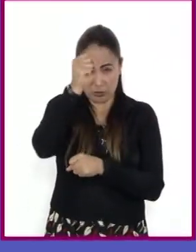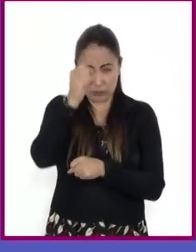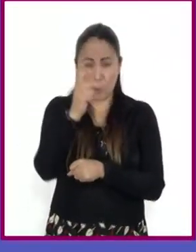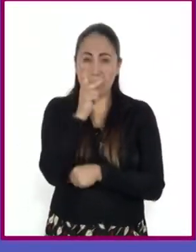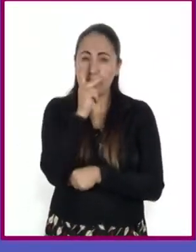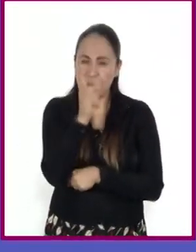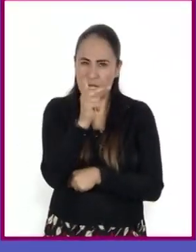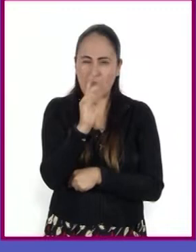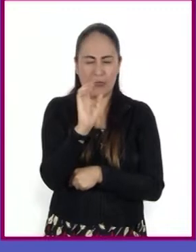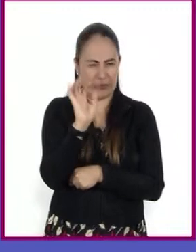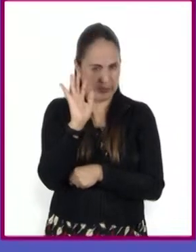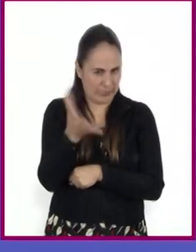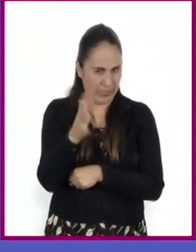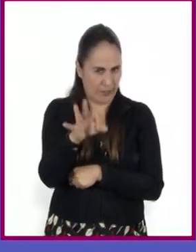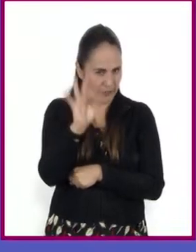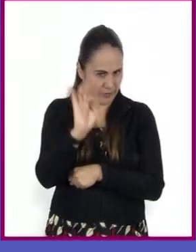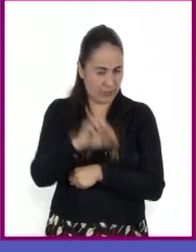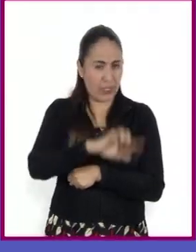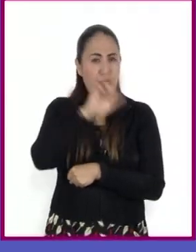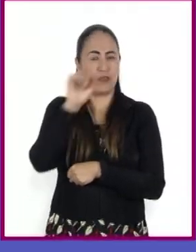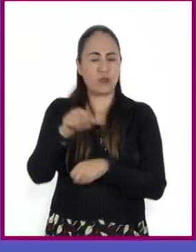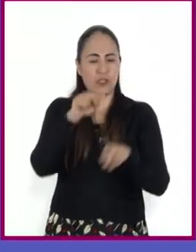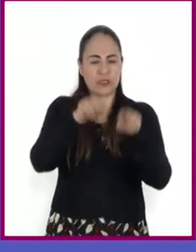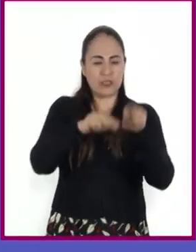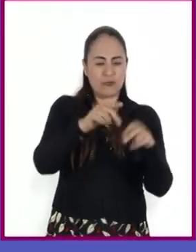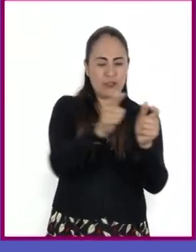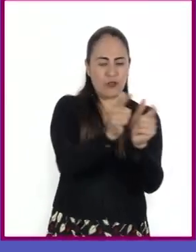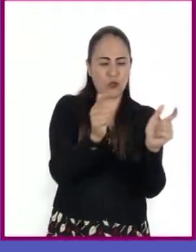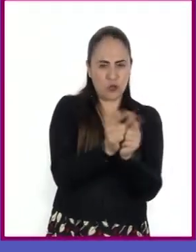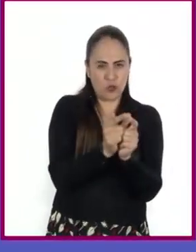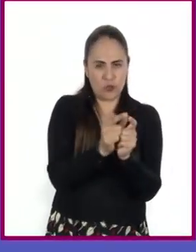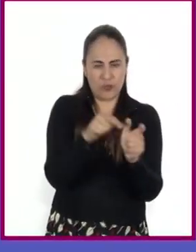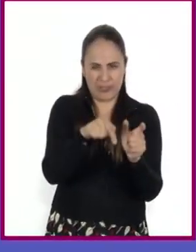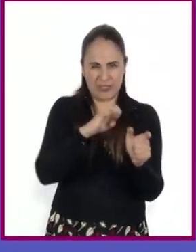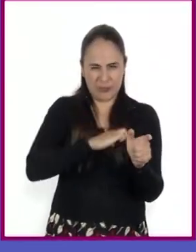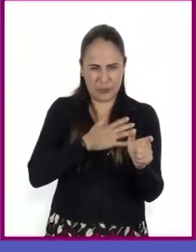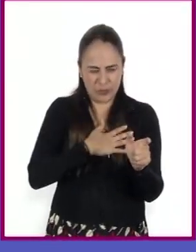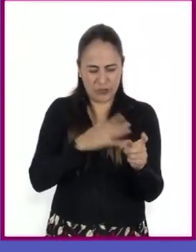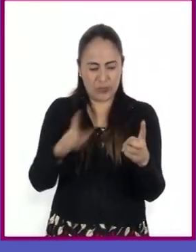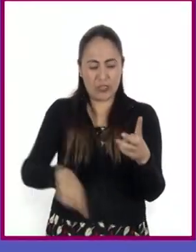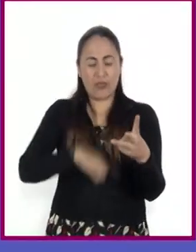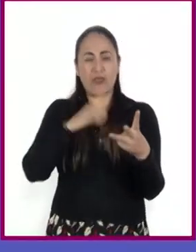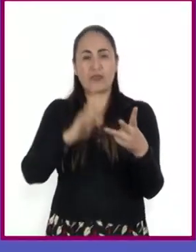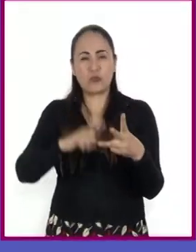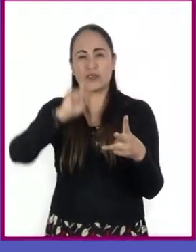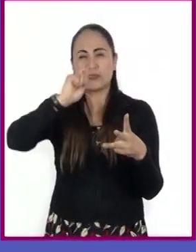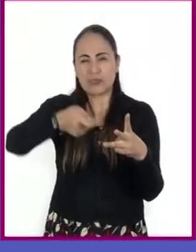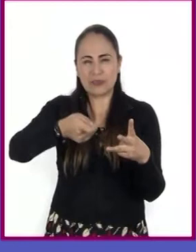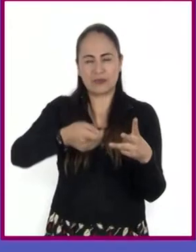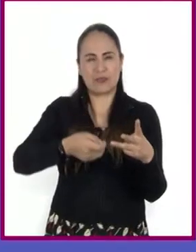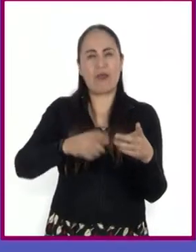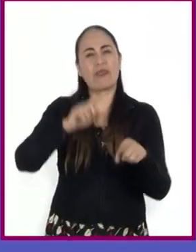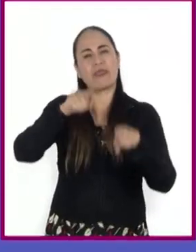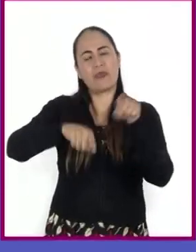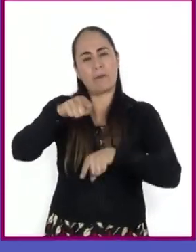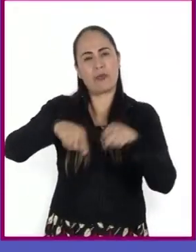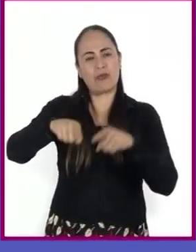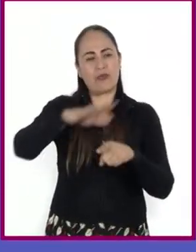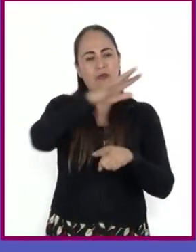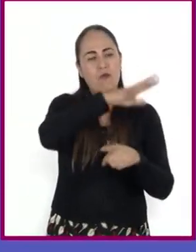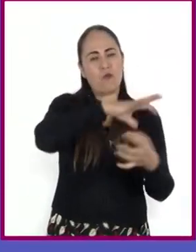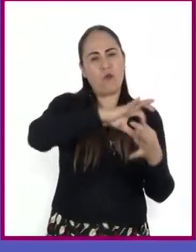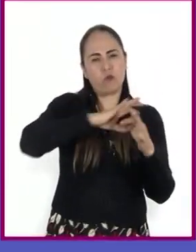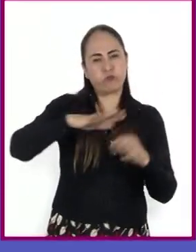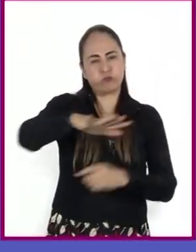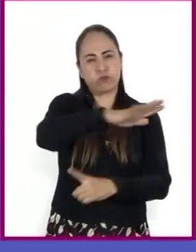definiremos. Luego escribimos la categoría gramatical y finalmente escribimos el significado dependiendo del contexto en que se pueda utilizar